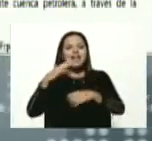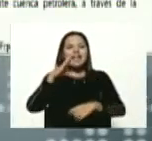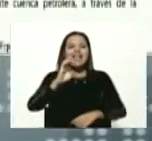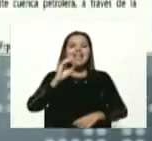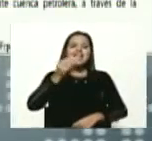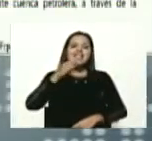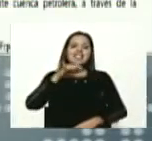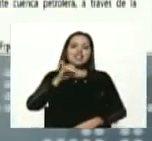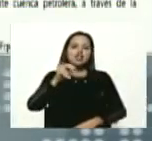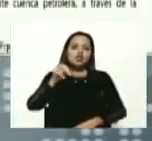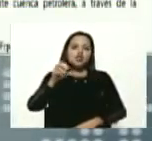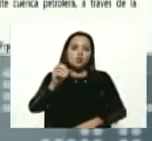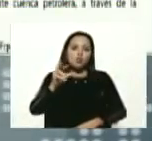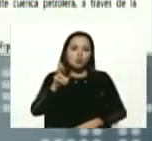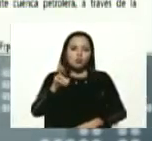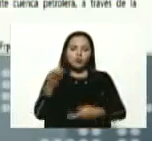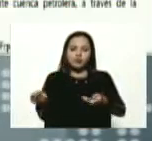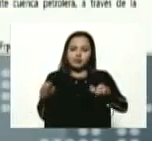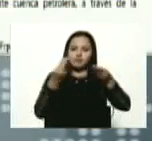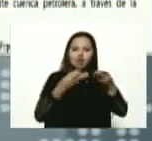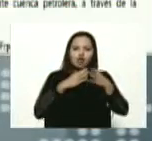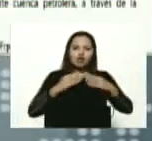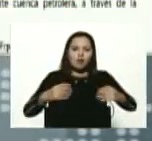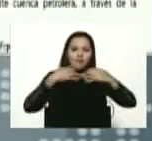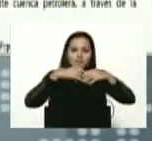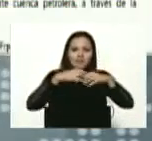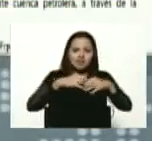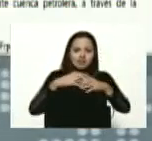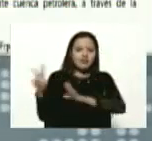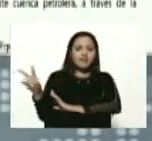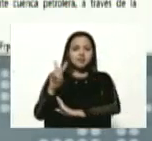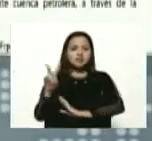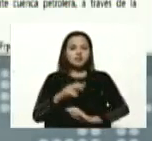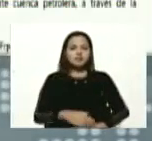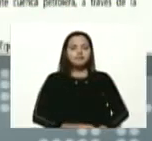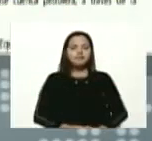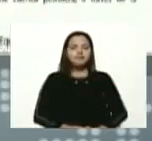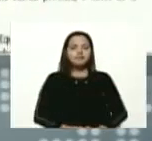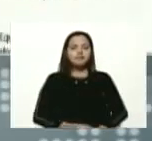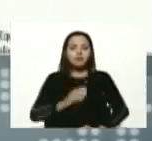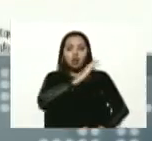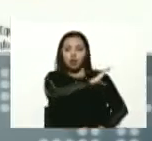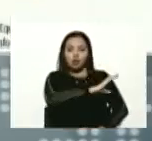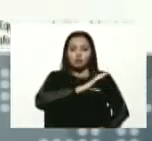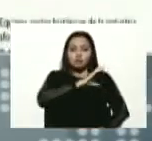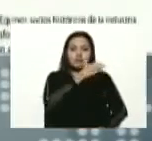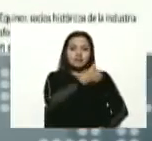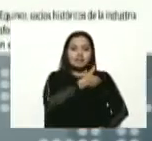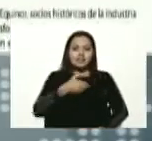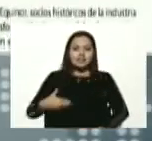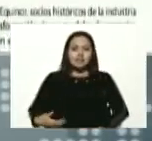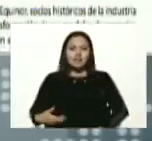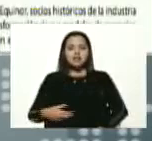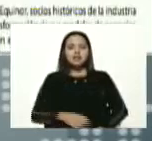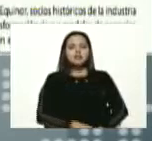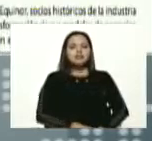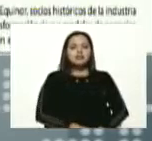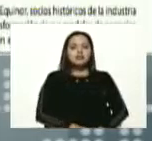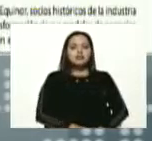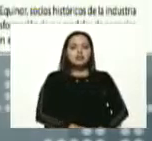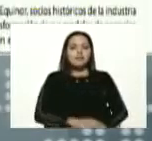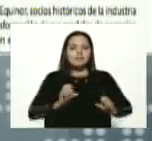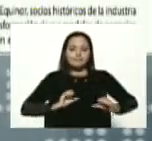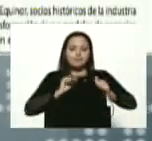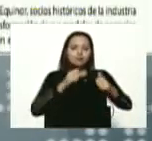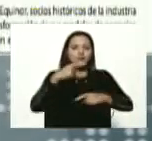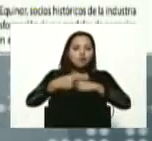soberanía sobre esta empresa venezolana. En el marco de la comisión presidencial Ali Rodríguez Araque, se inició